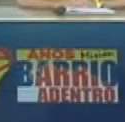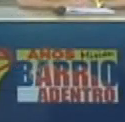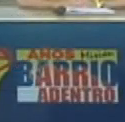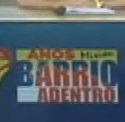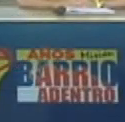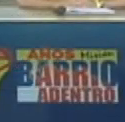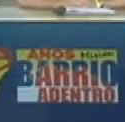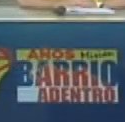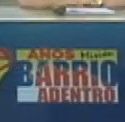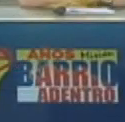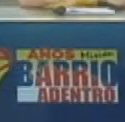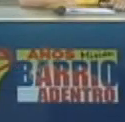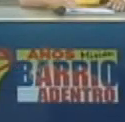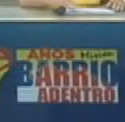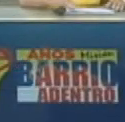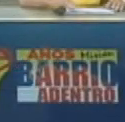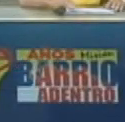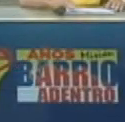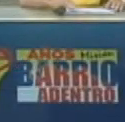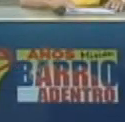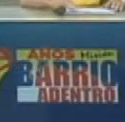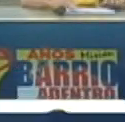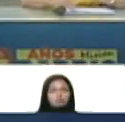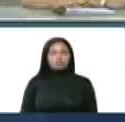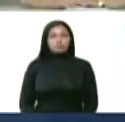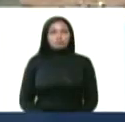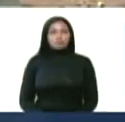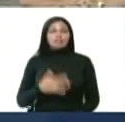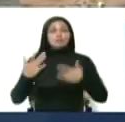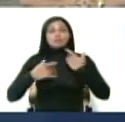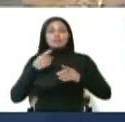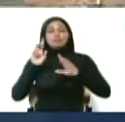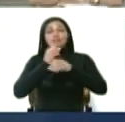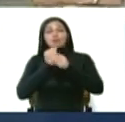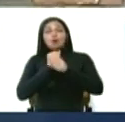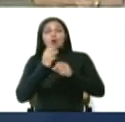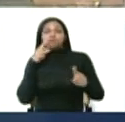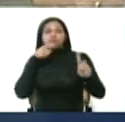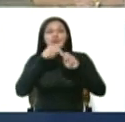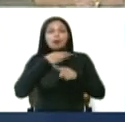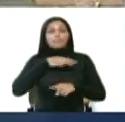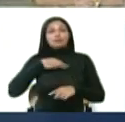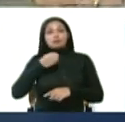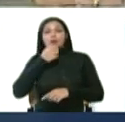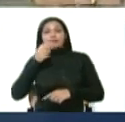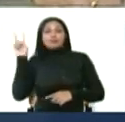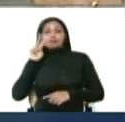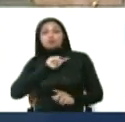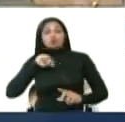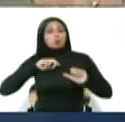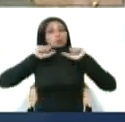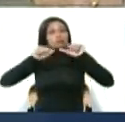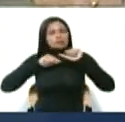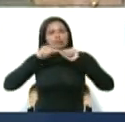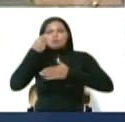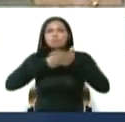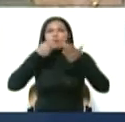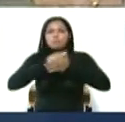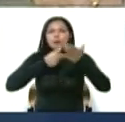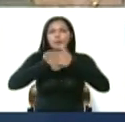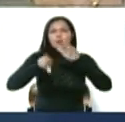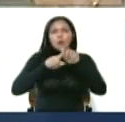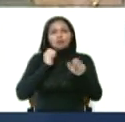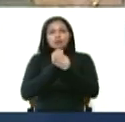trabajo ayer dedicado a la misión Venezuela Bella. Quiere decir que seguimos nosotros empeñados,